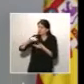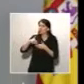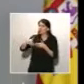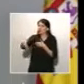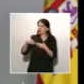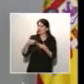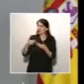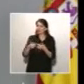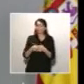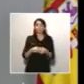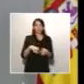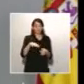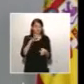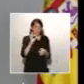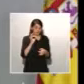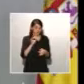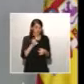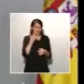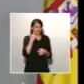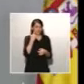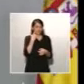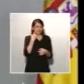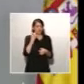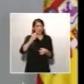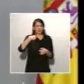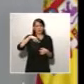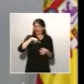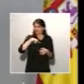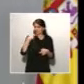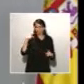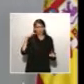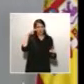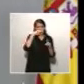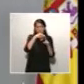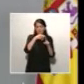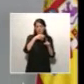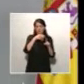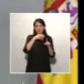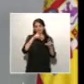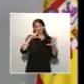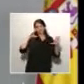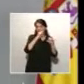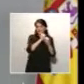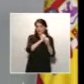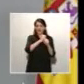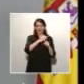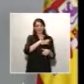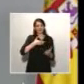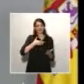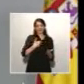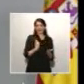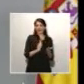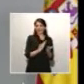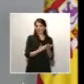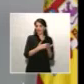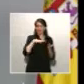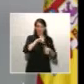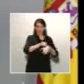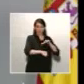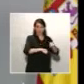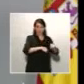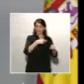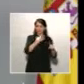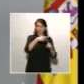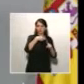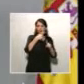múltiples operaciones centradas fundamentalmente en garantizar la compra de los productos fundamentalmente más